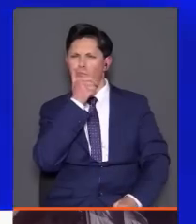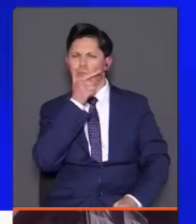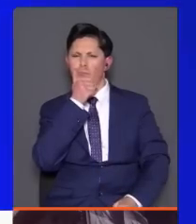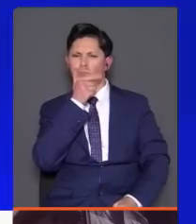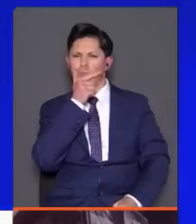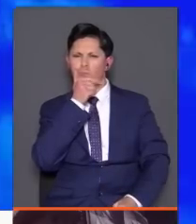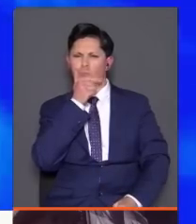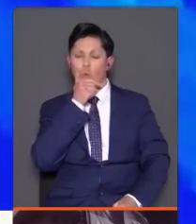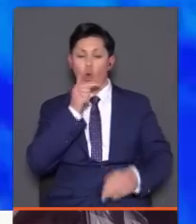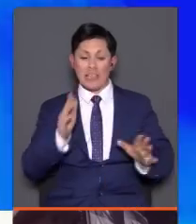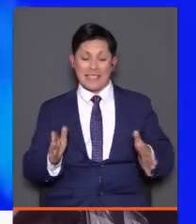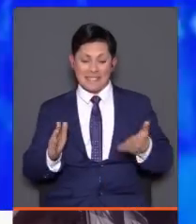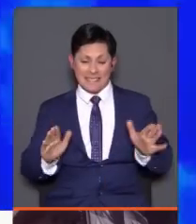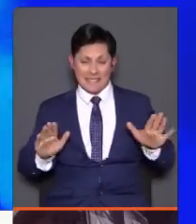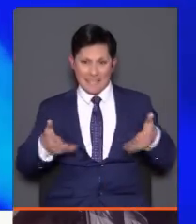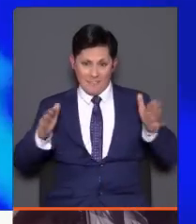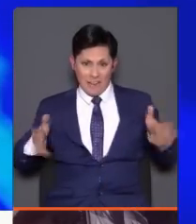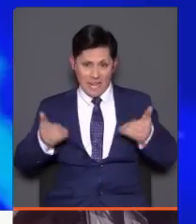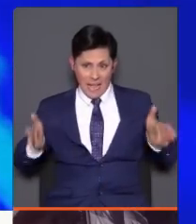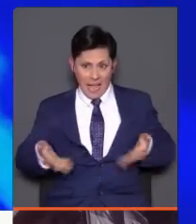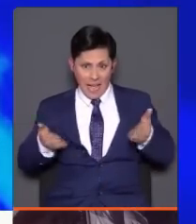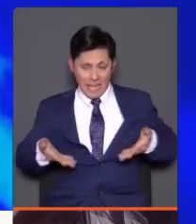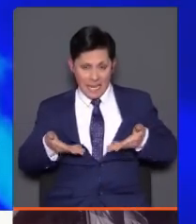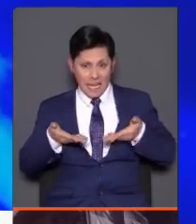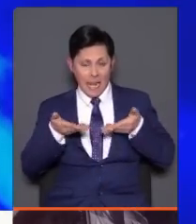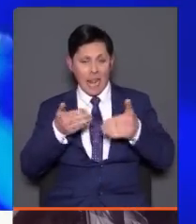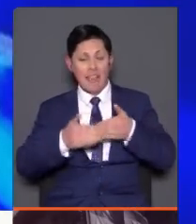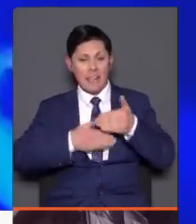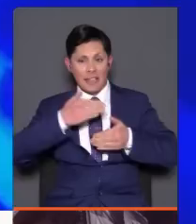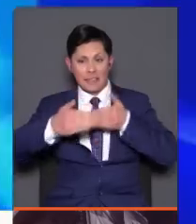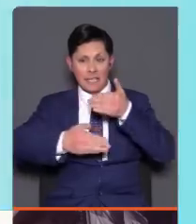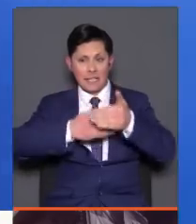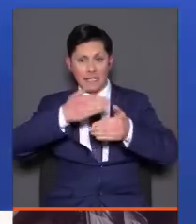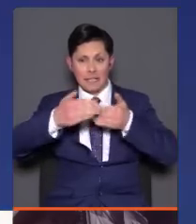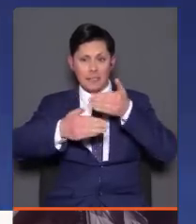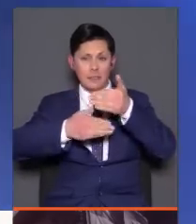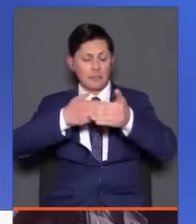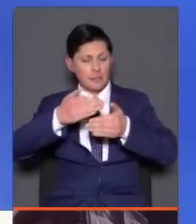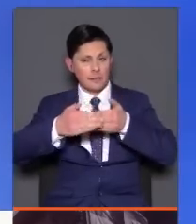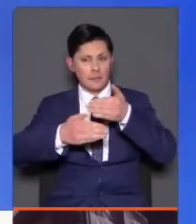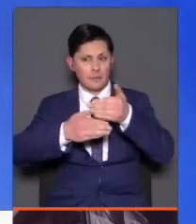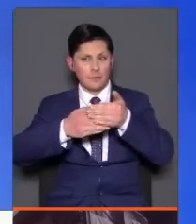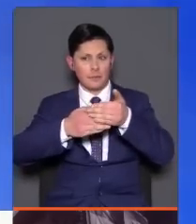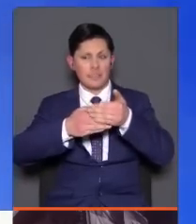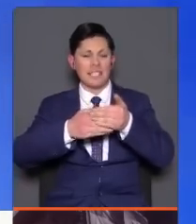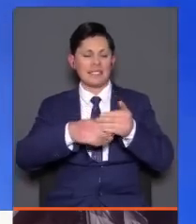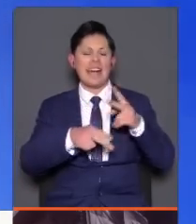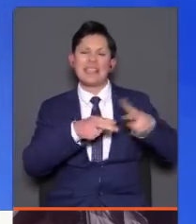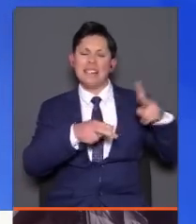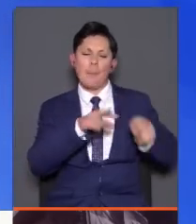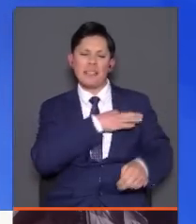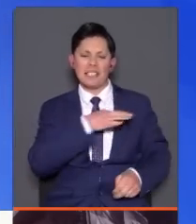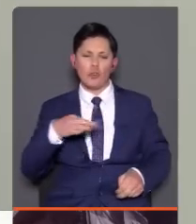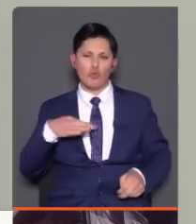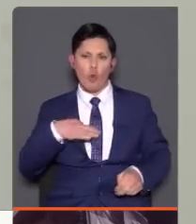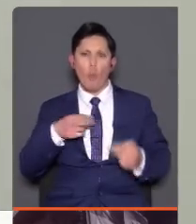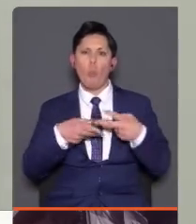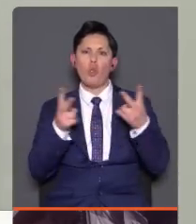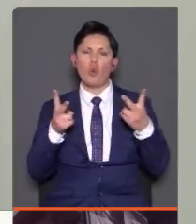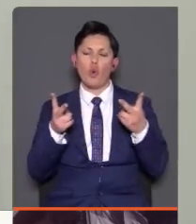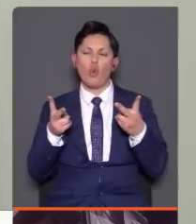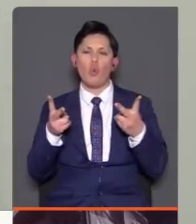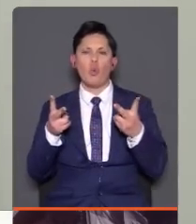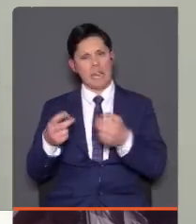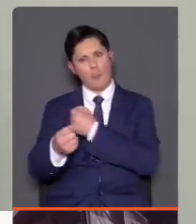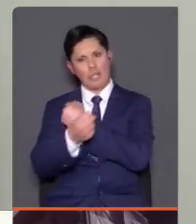adelante la investigación respecto a organizaciones criminales se hace a través del Ministerio Público y de las policías.